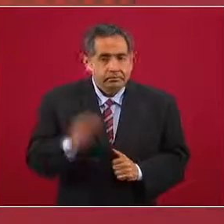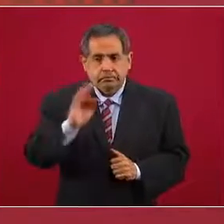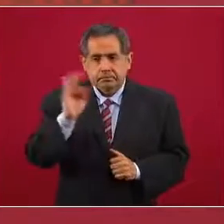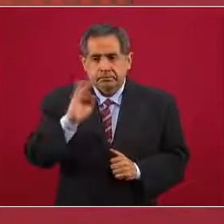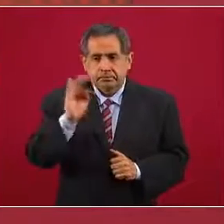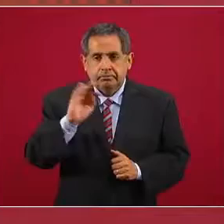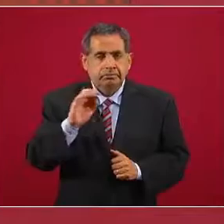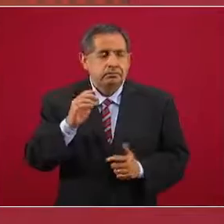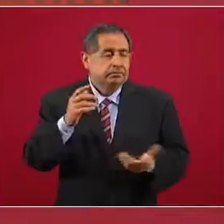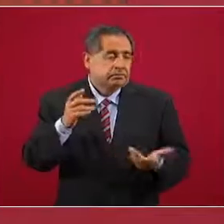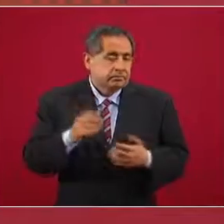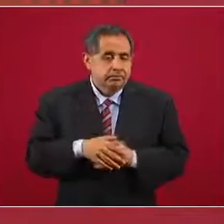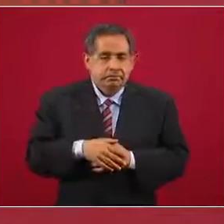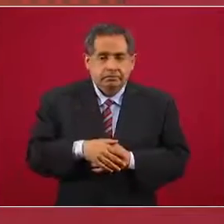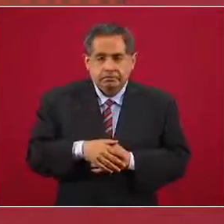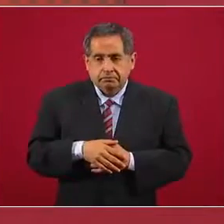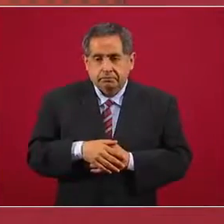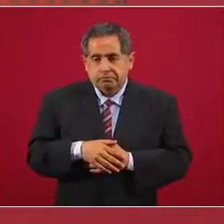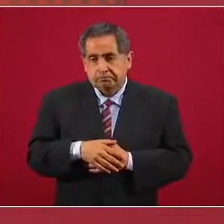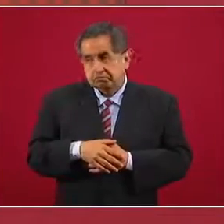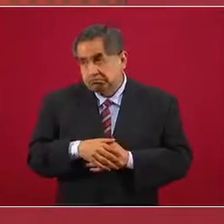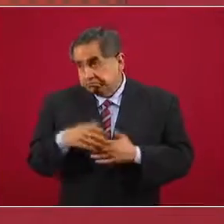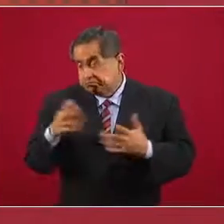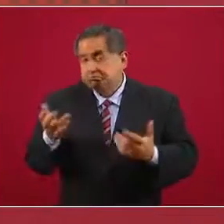hubiesen colocado, si lo hubiesen